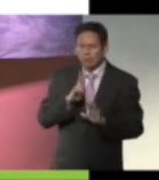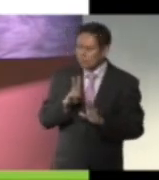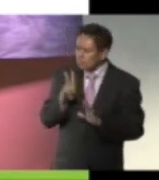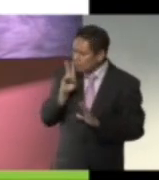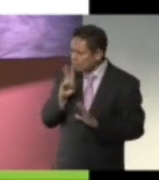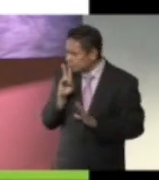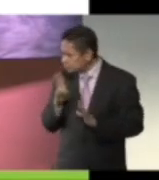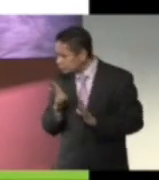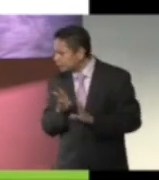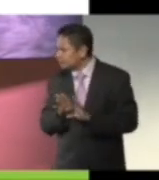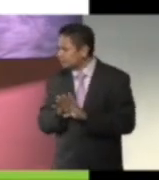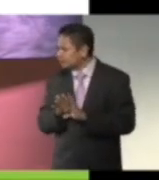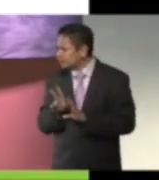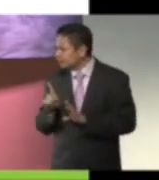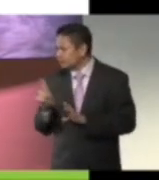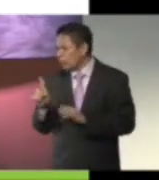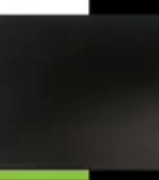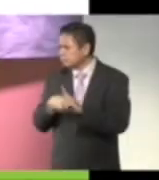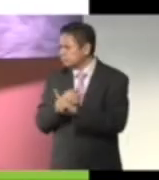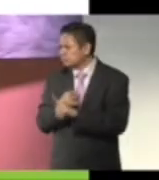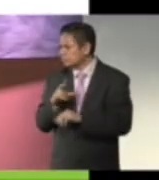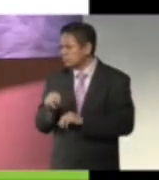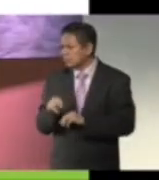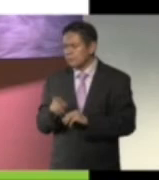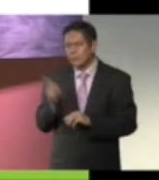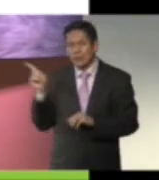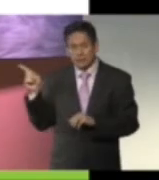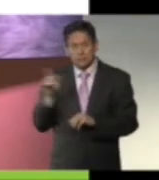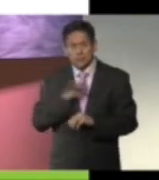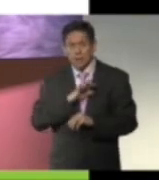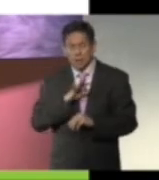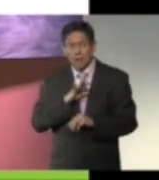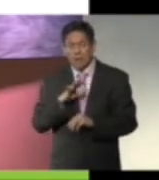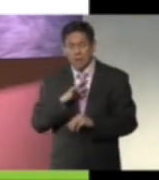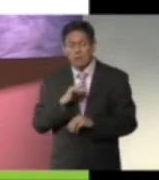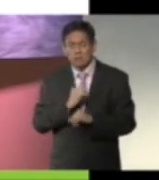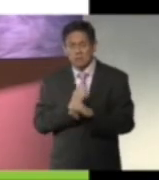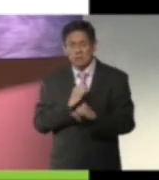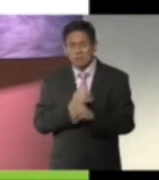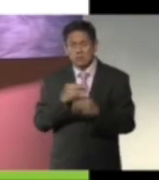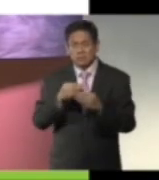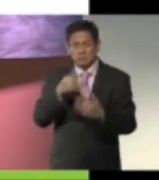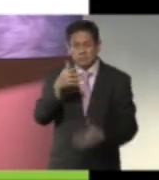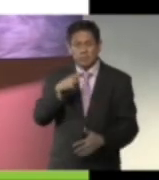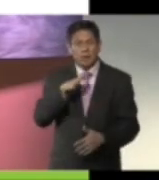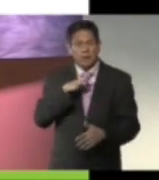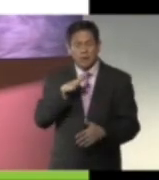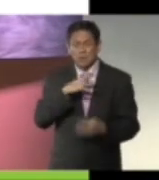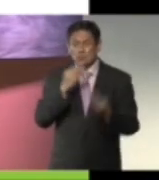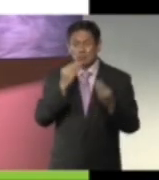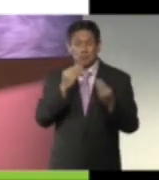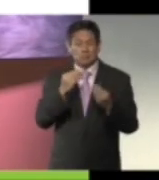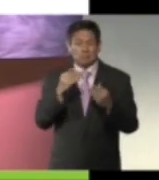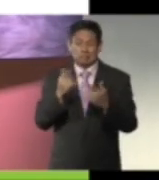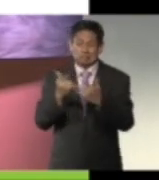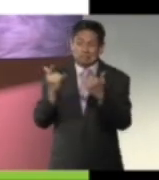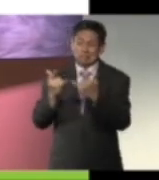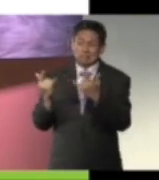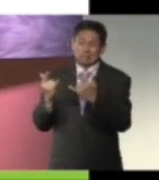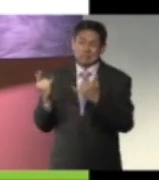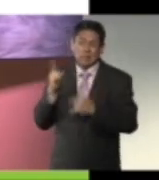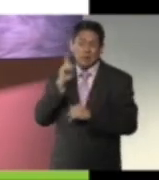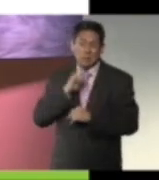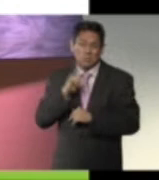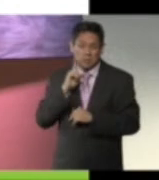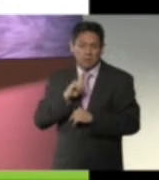Ustedes lo pueden, se los puse así, porque así lo pueden consultar en internet. Es un caso que conjuga